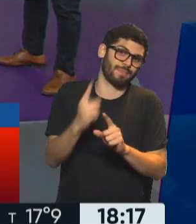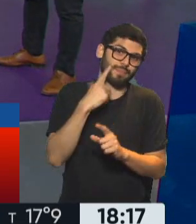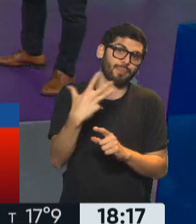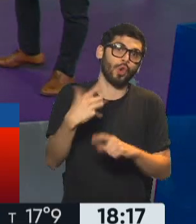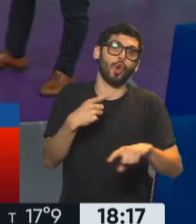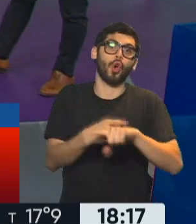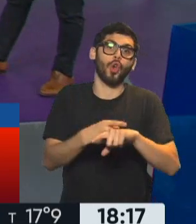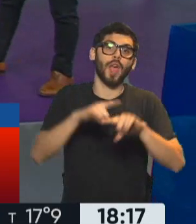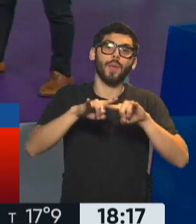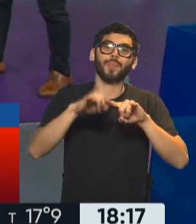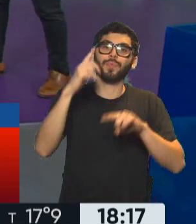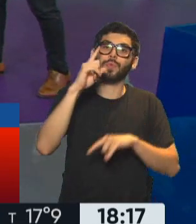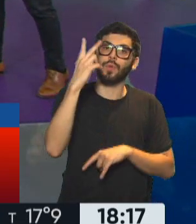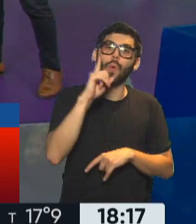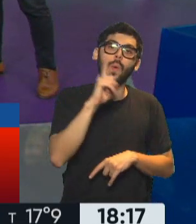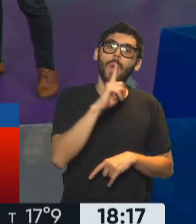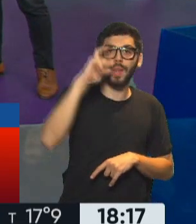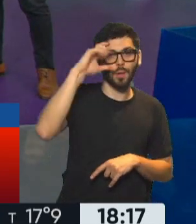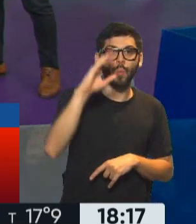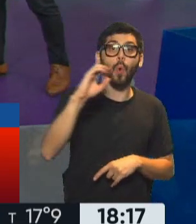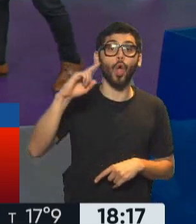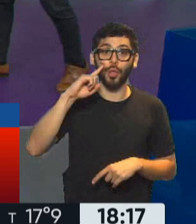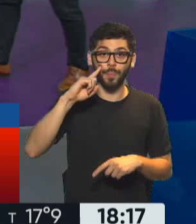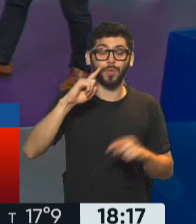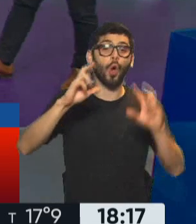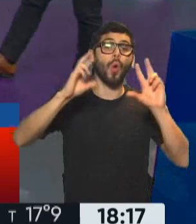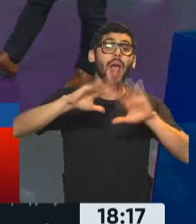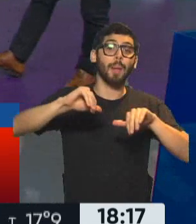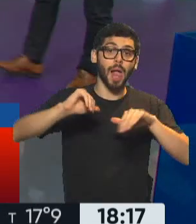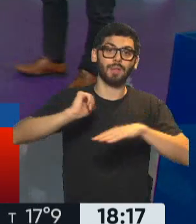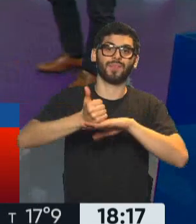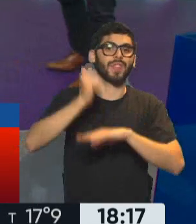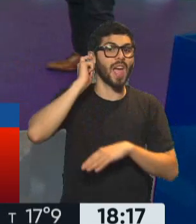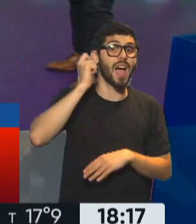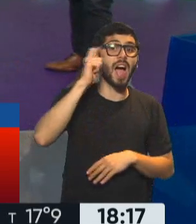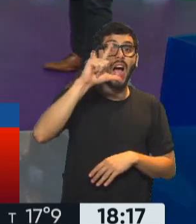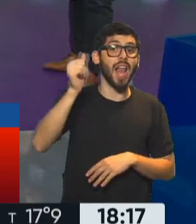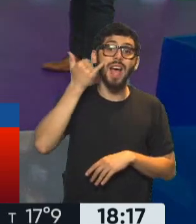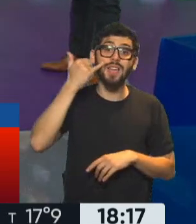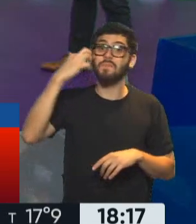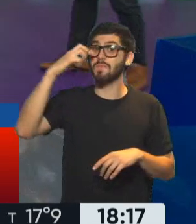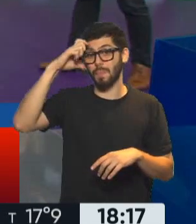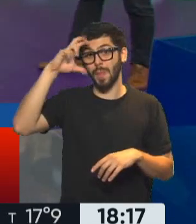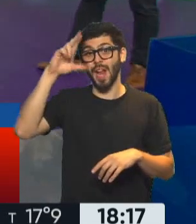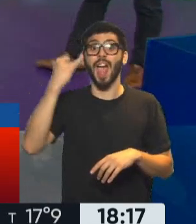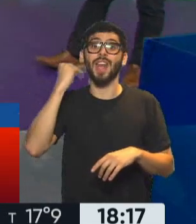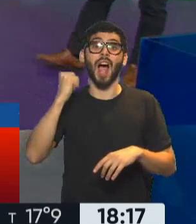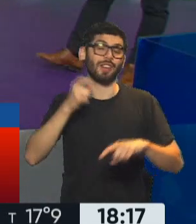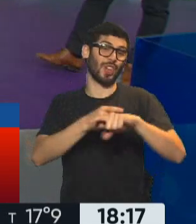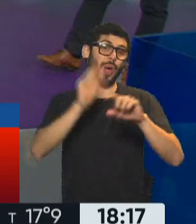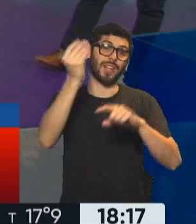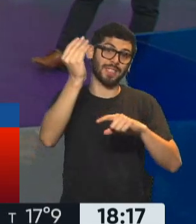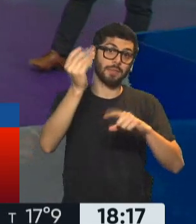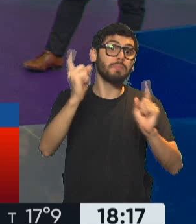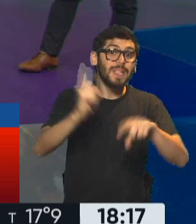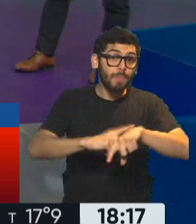white después voley de playa tendremos la presentación de gala y pereira frente a brasil en el mismo horario ciclismo en ruta